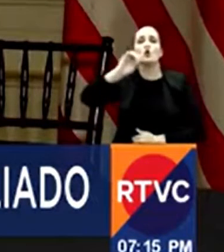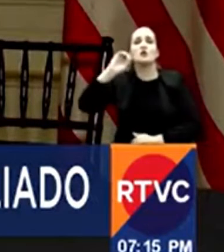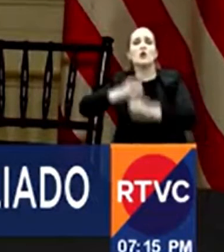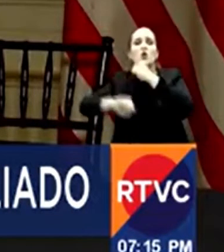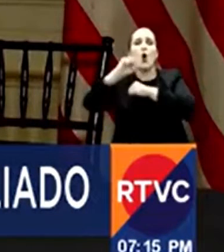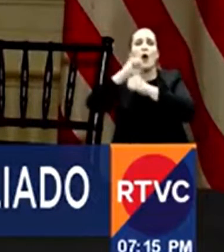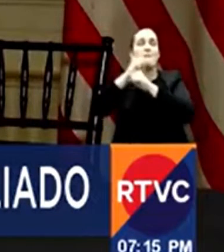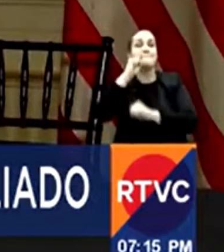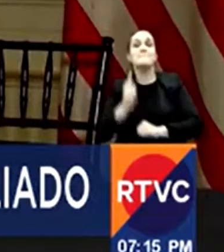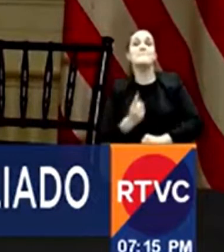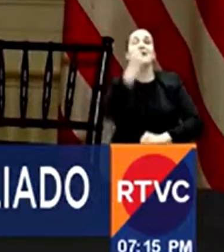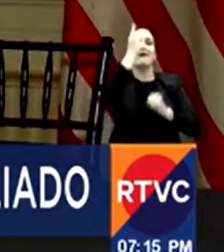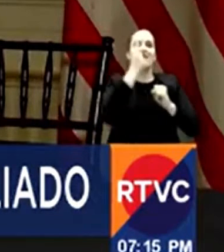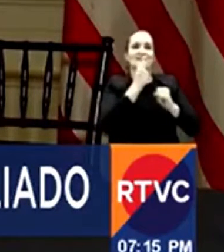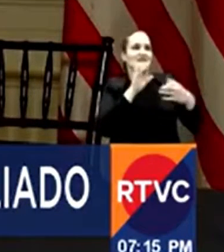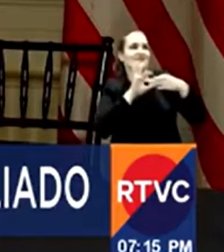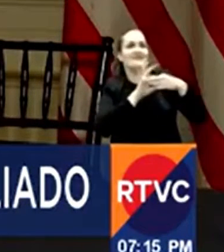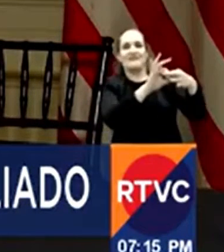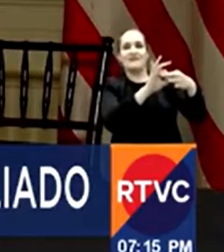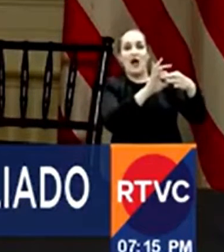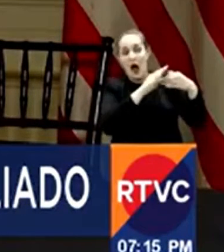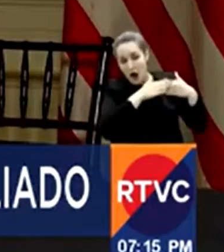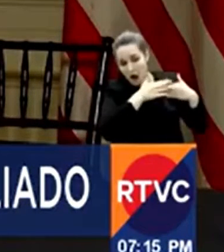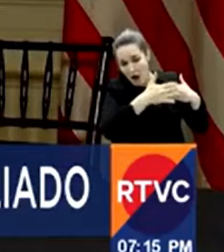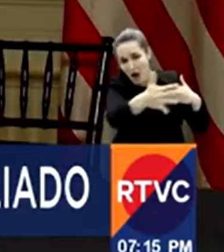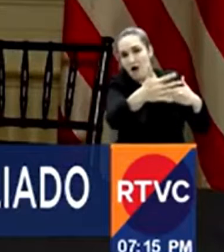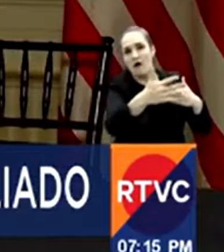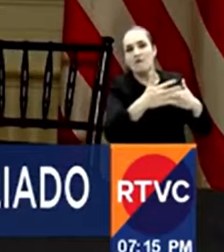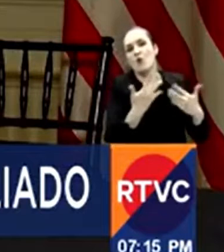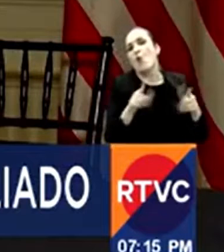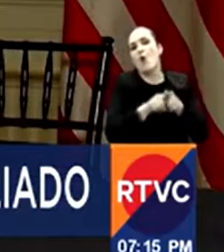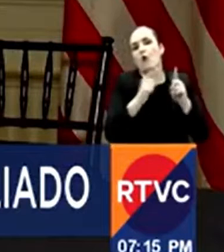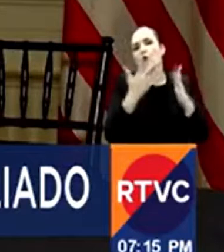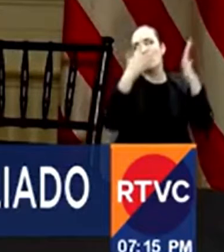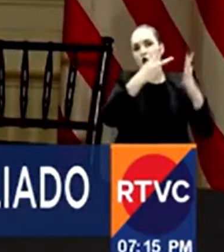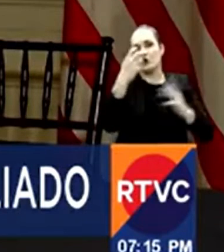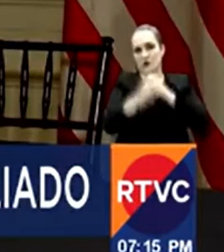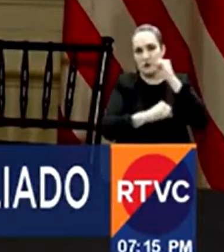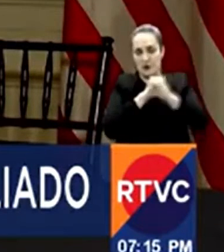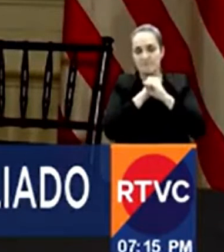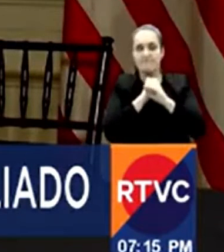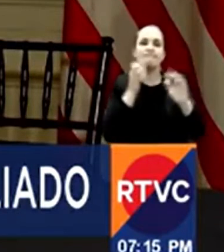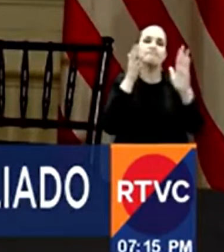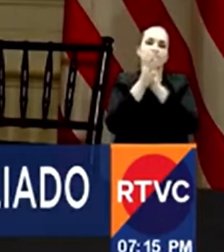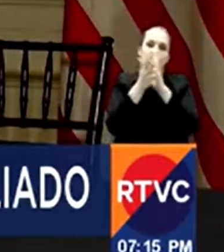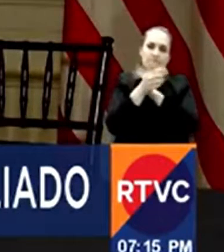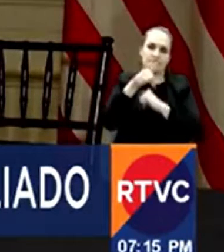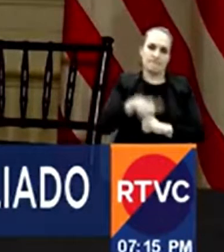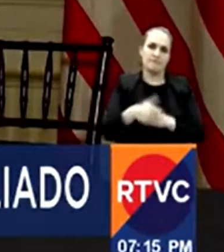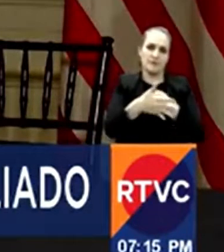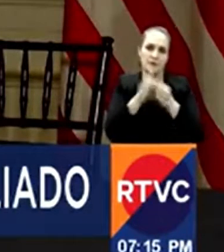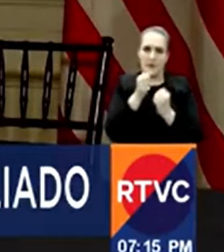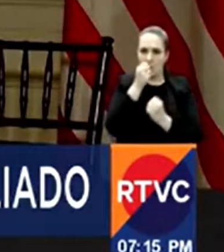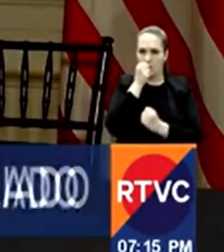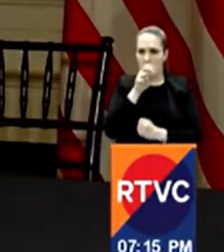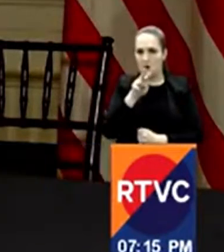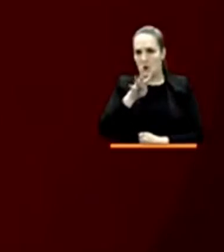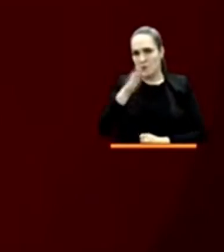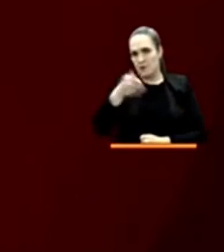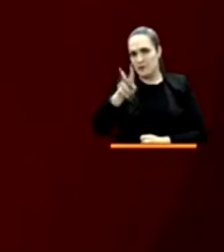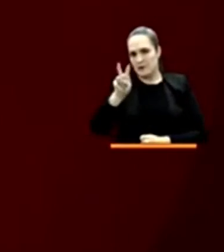naciones. Desde Washington, D.C., Luis Javier González para RTVC Noticias, conectados